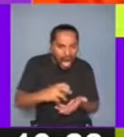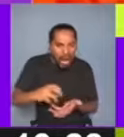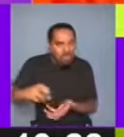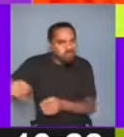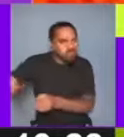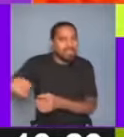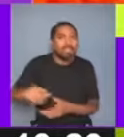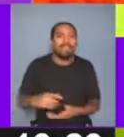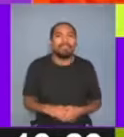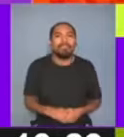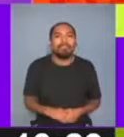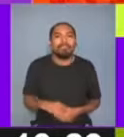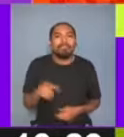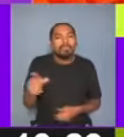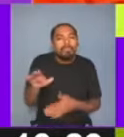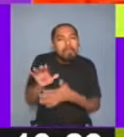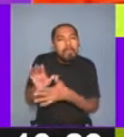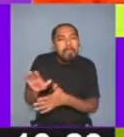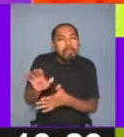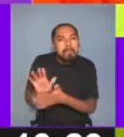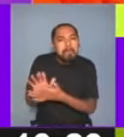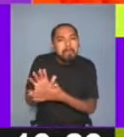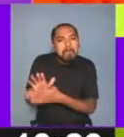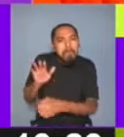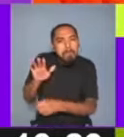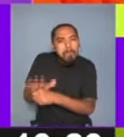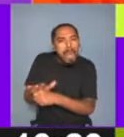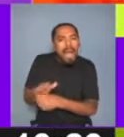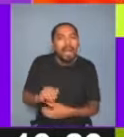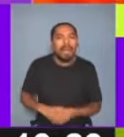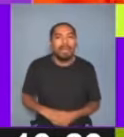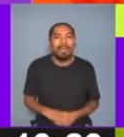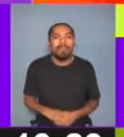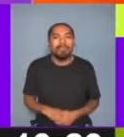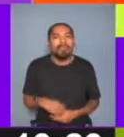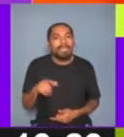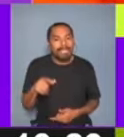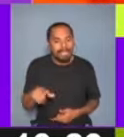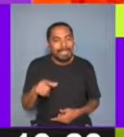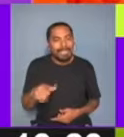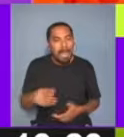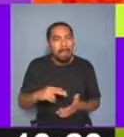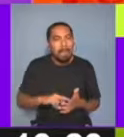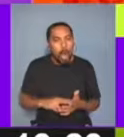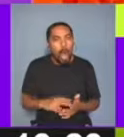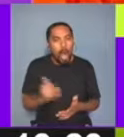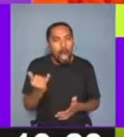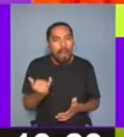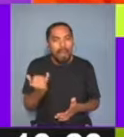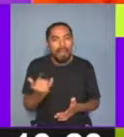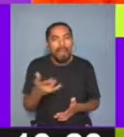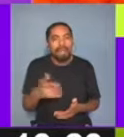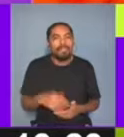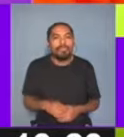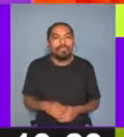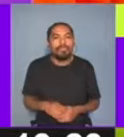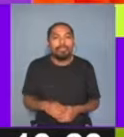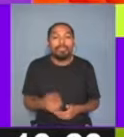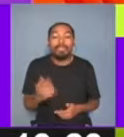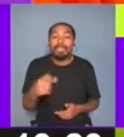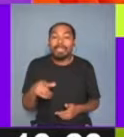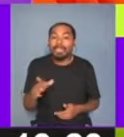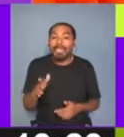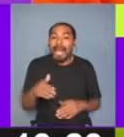lo que tenga que ver eh con la conformación de la arteria y esto me ha generado Eh ya la anulación de la